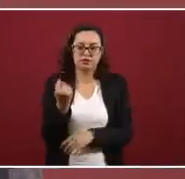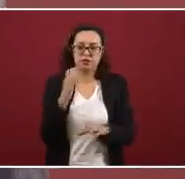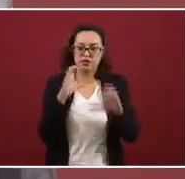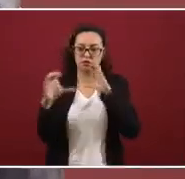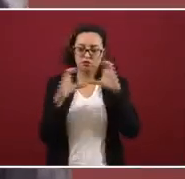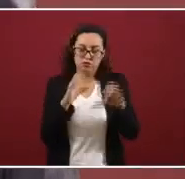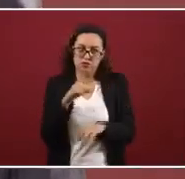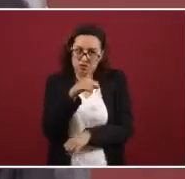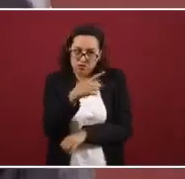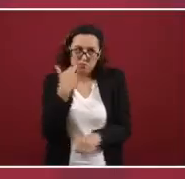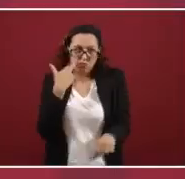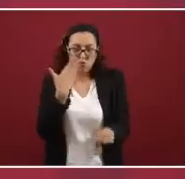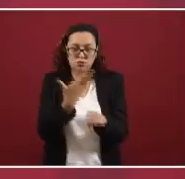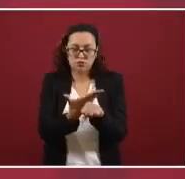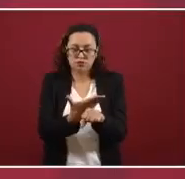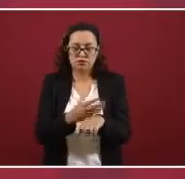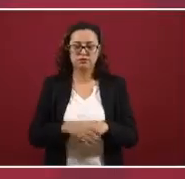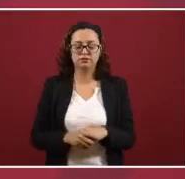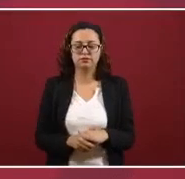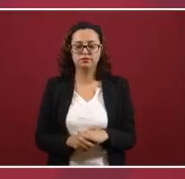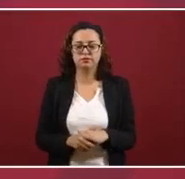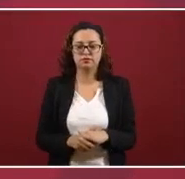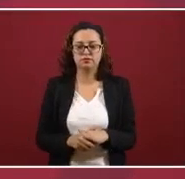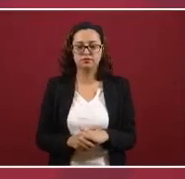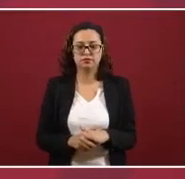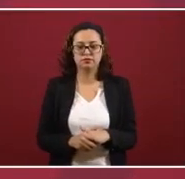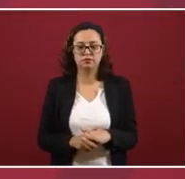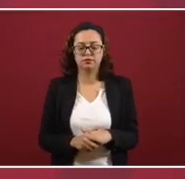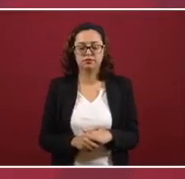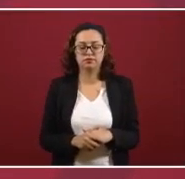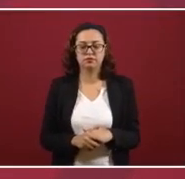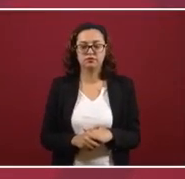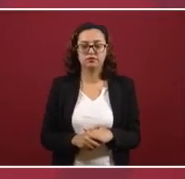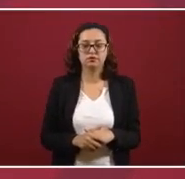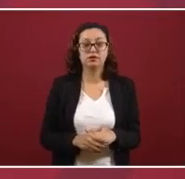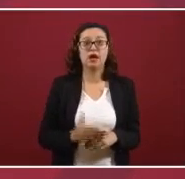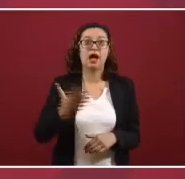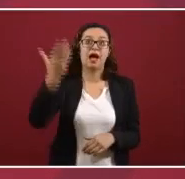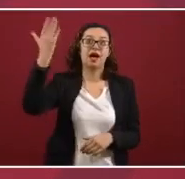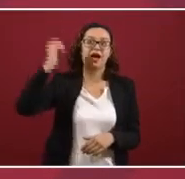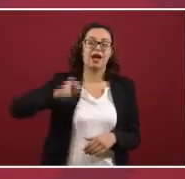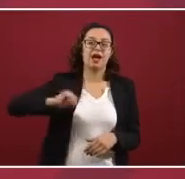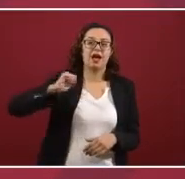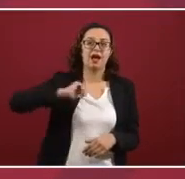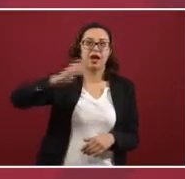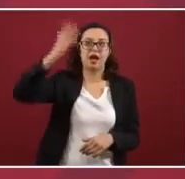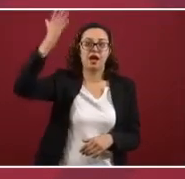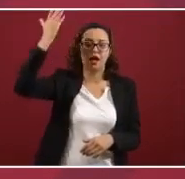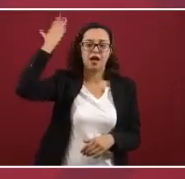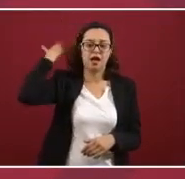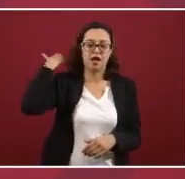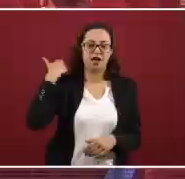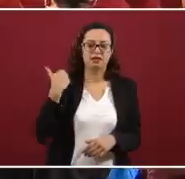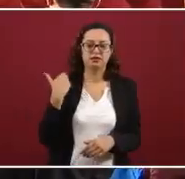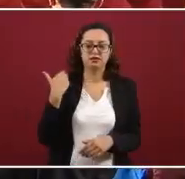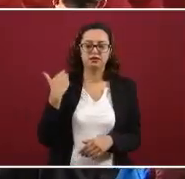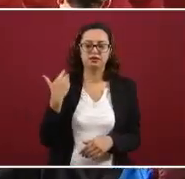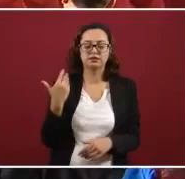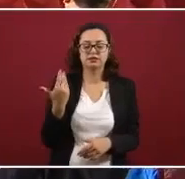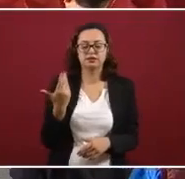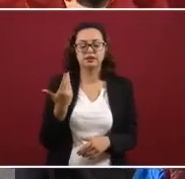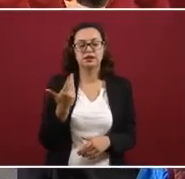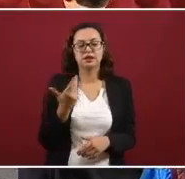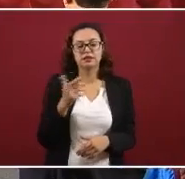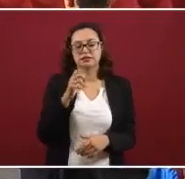telecomunicaciones. No es como antes, que la Secretaría de